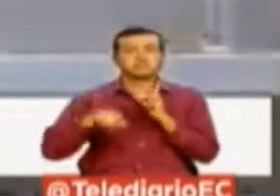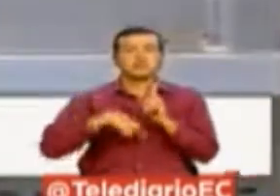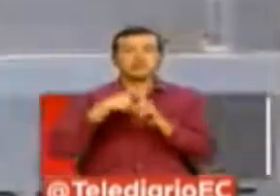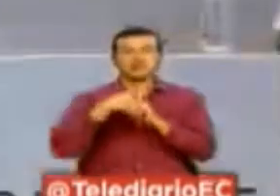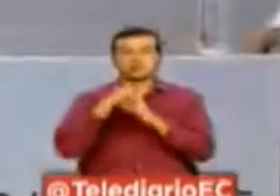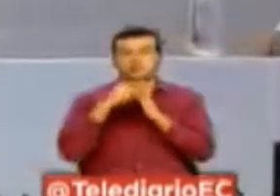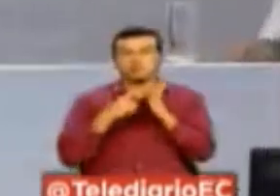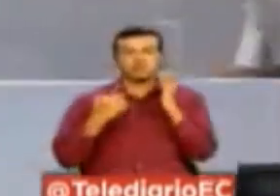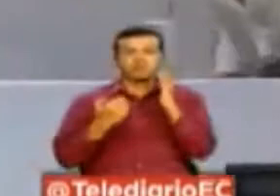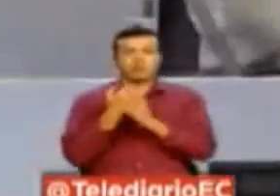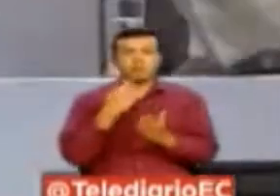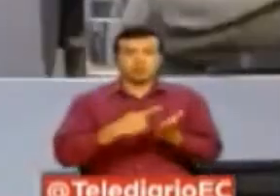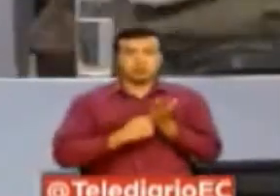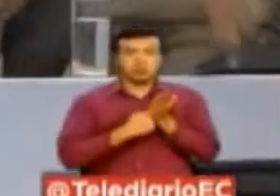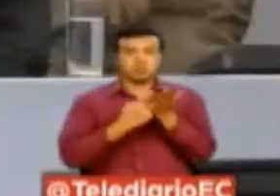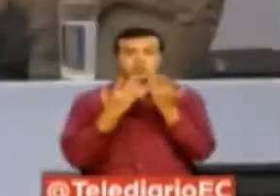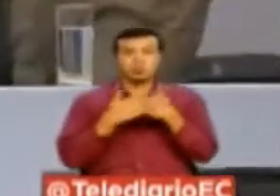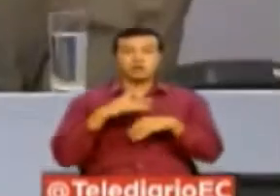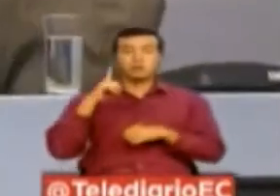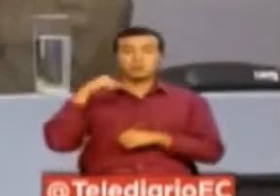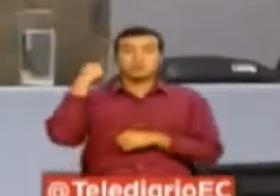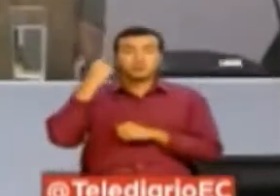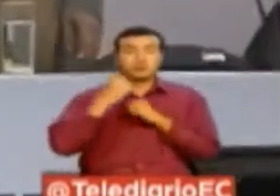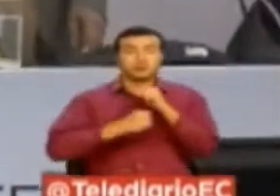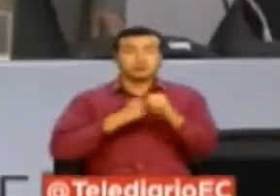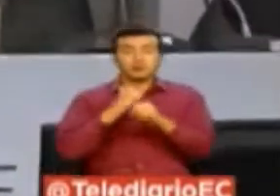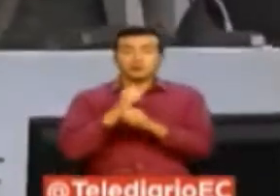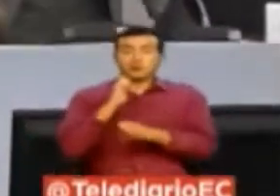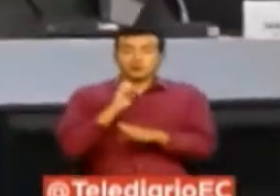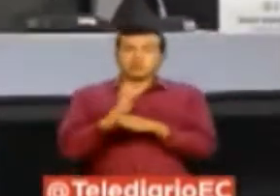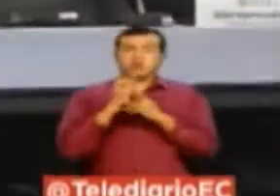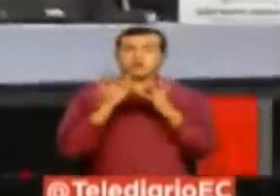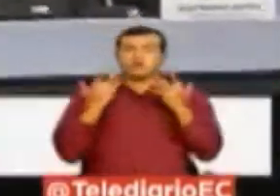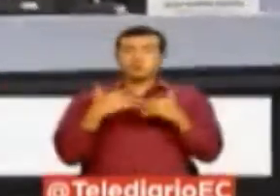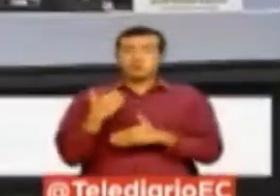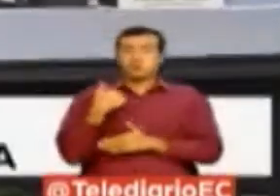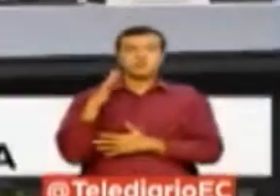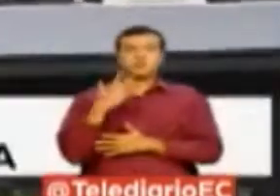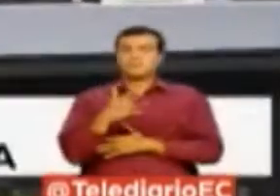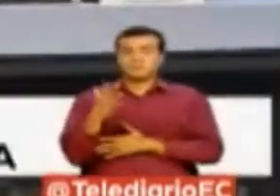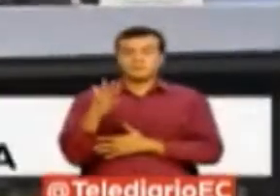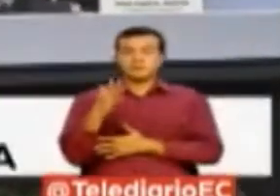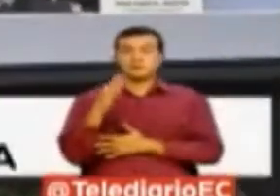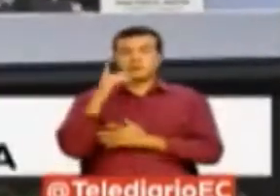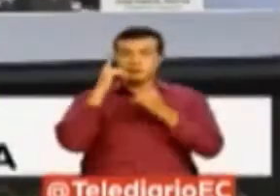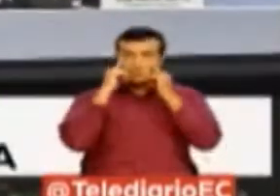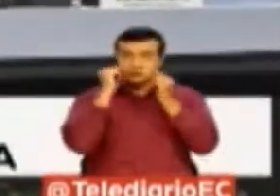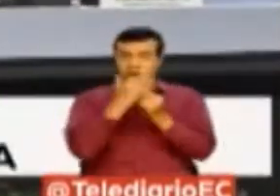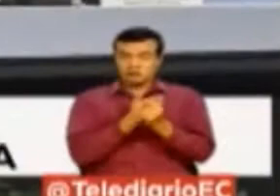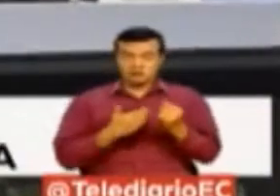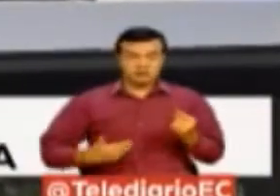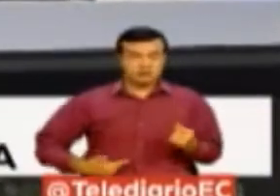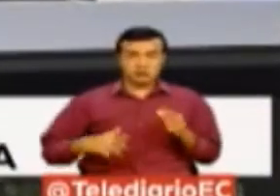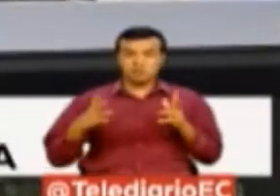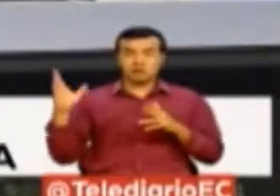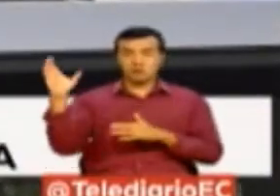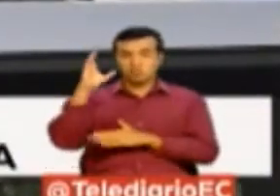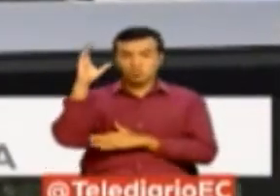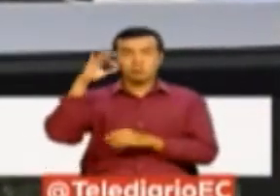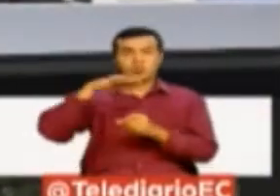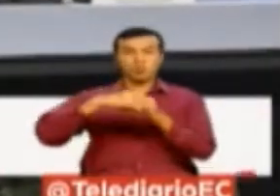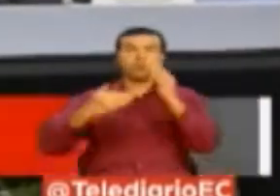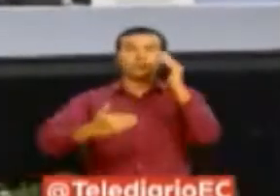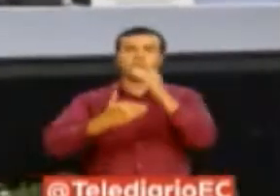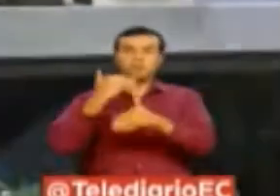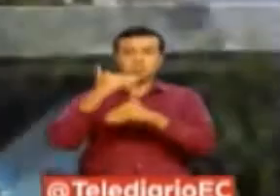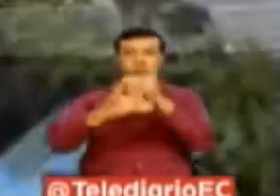una nueva reunión está prevista para el próximo año en ecuador la cual ya no contará con la presencia de santos como presidente pues en colombia se